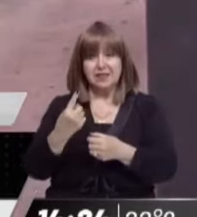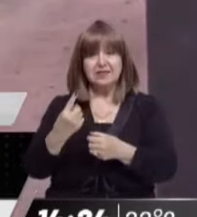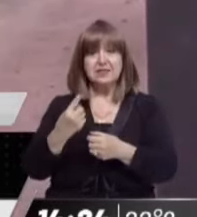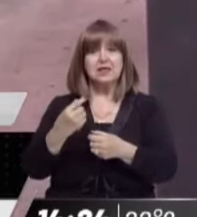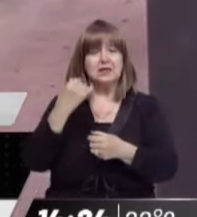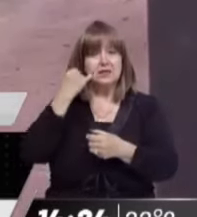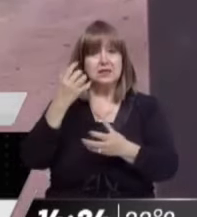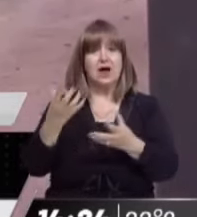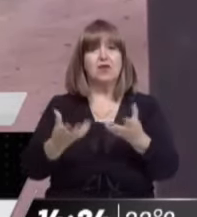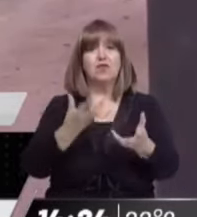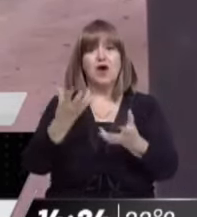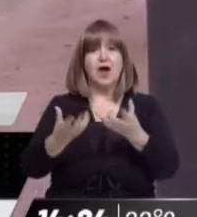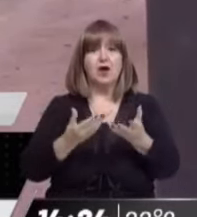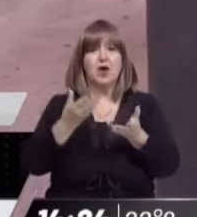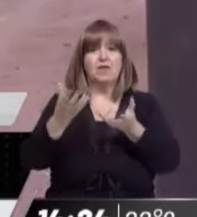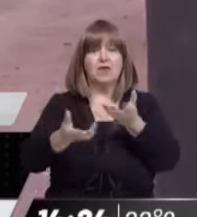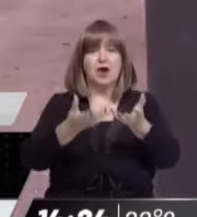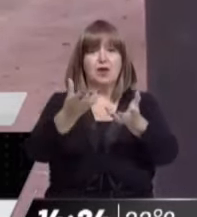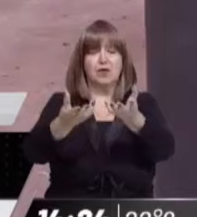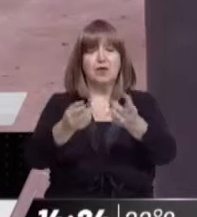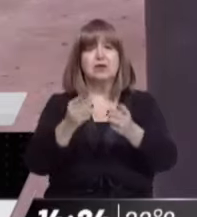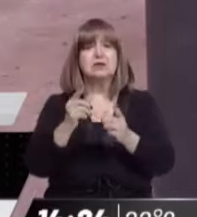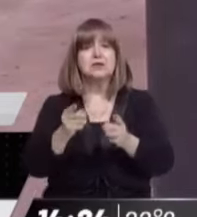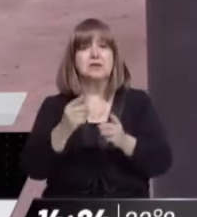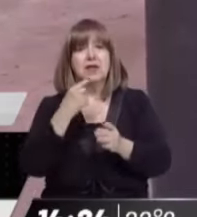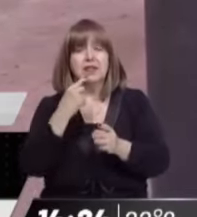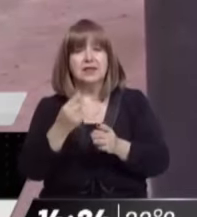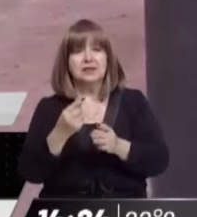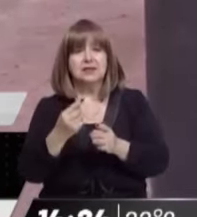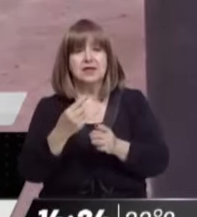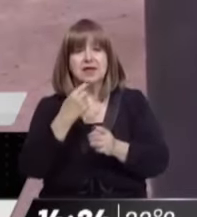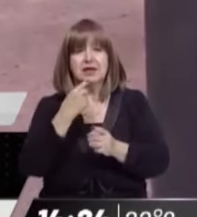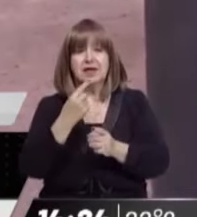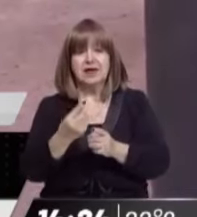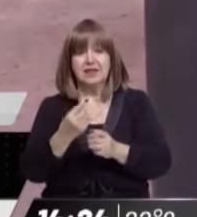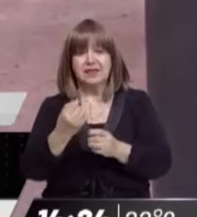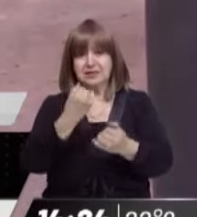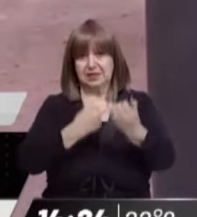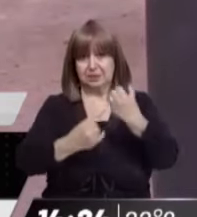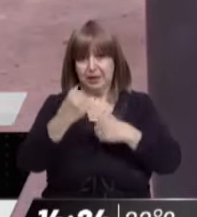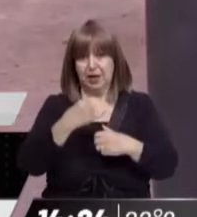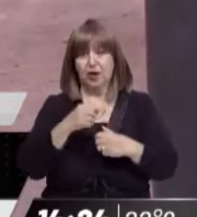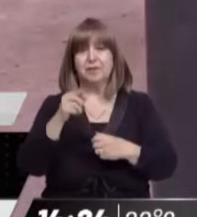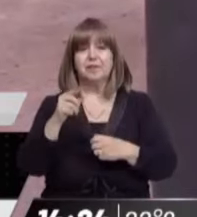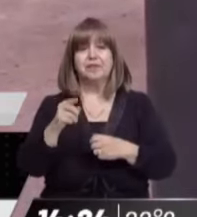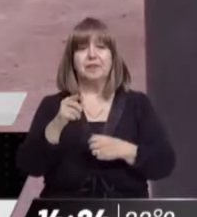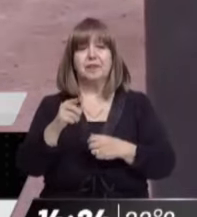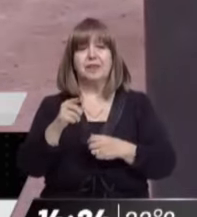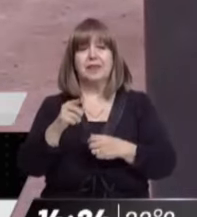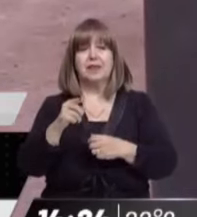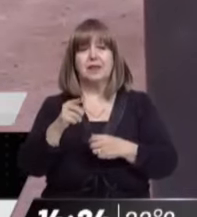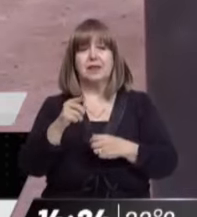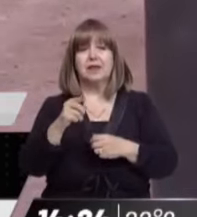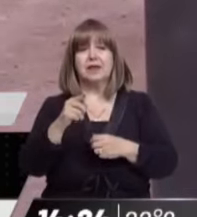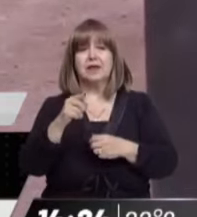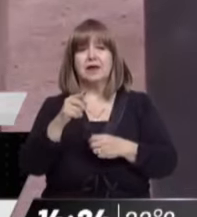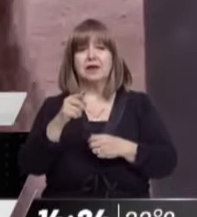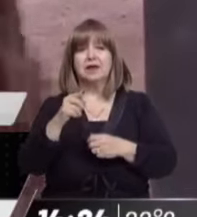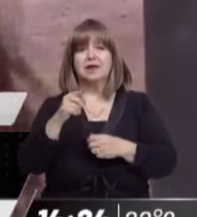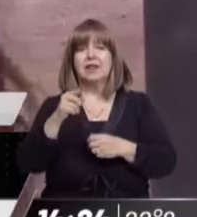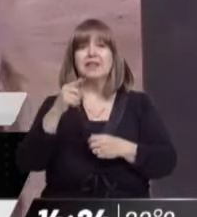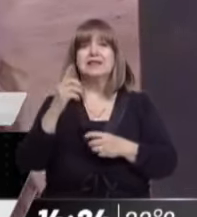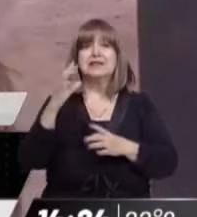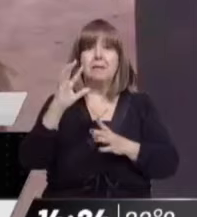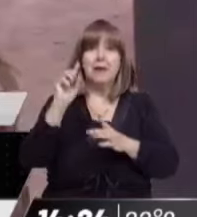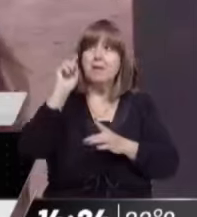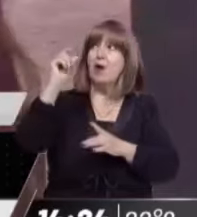también, confiando en el conocimiento del profesional, vamos a replicar lo que nos explicaban. Y es que esa